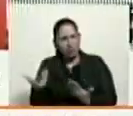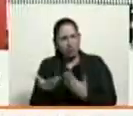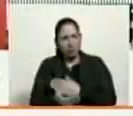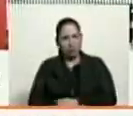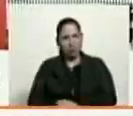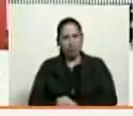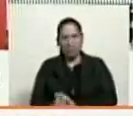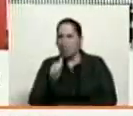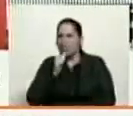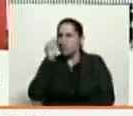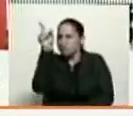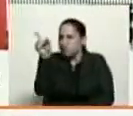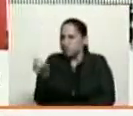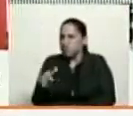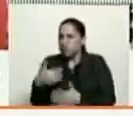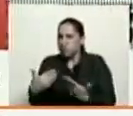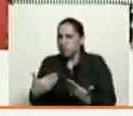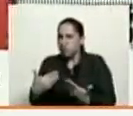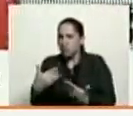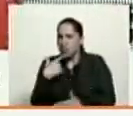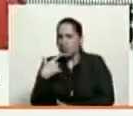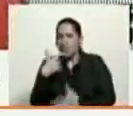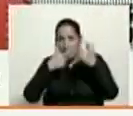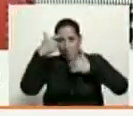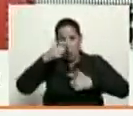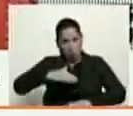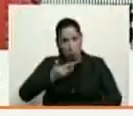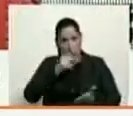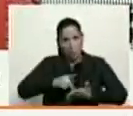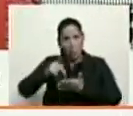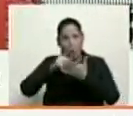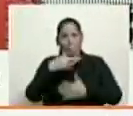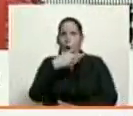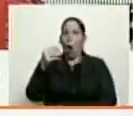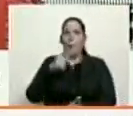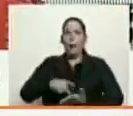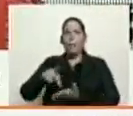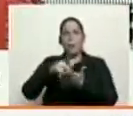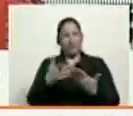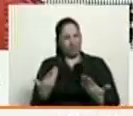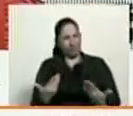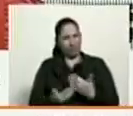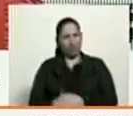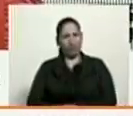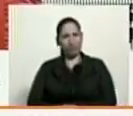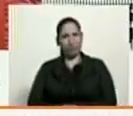¿Quién es él para decir que el chavismo puede participar o no puede participar?